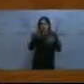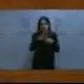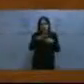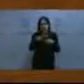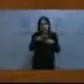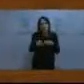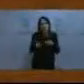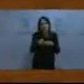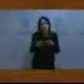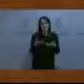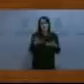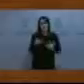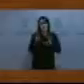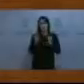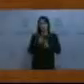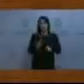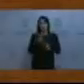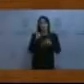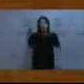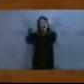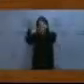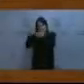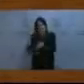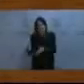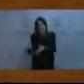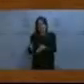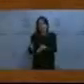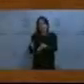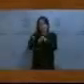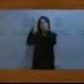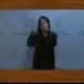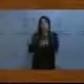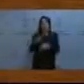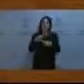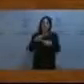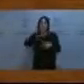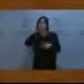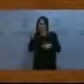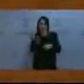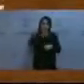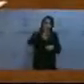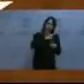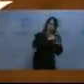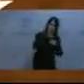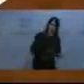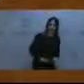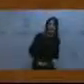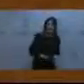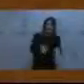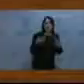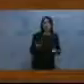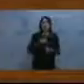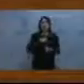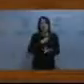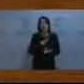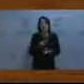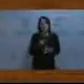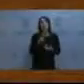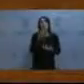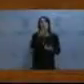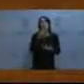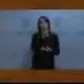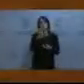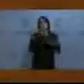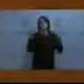para cosas más importantes que el resto de los mortales que configuramos este Parlamento, ¿no? Nosotros sí les prometo que vamos a seguir